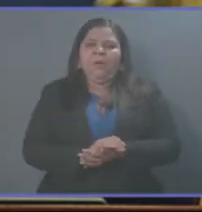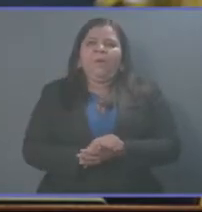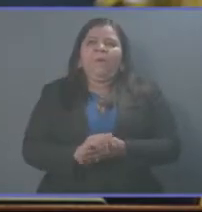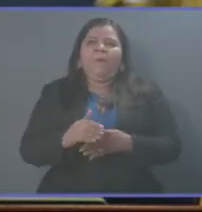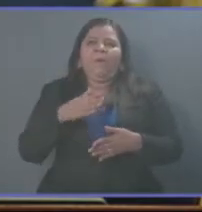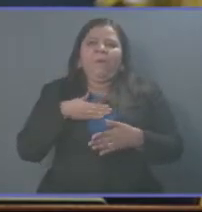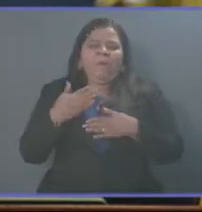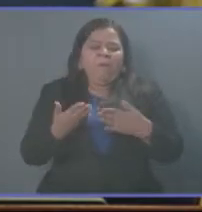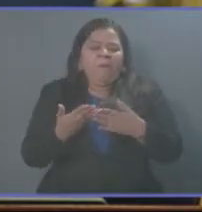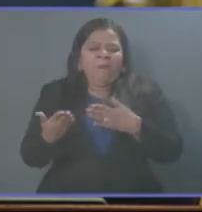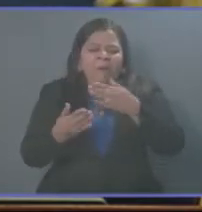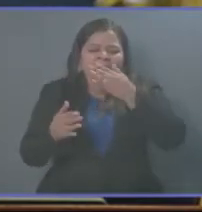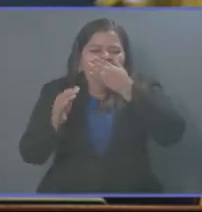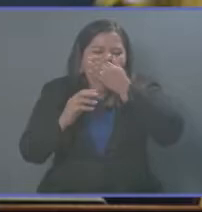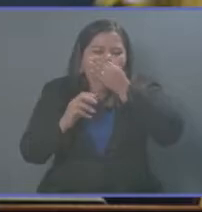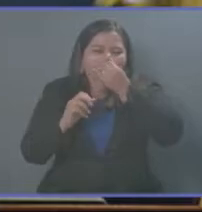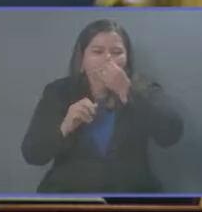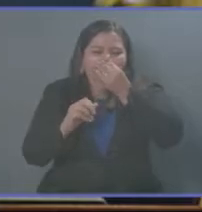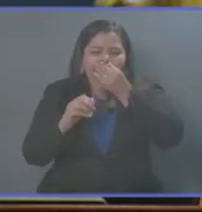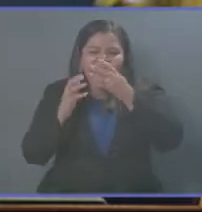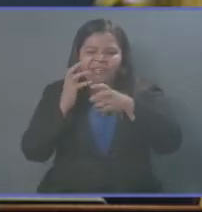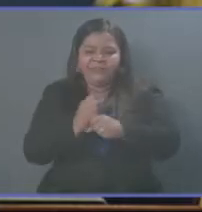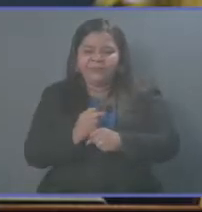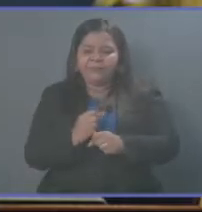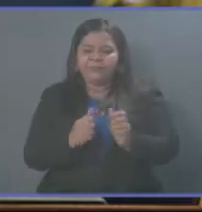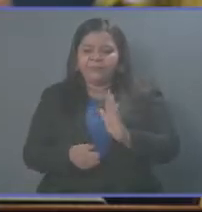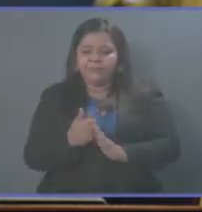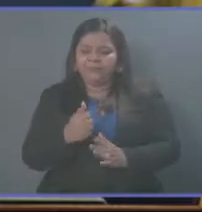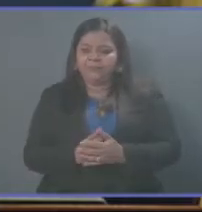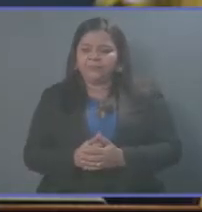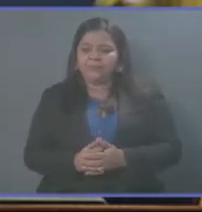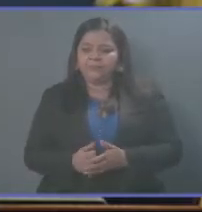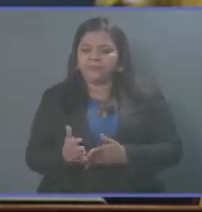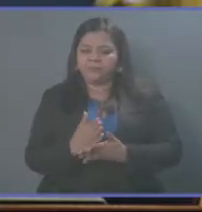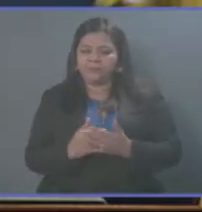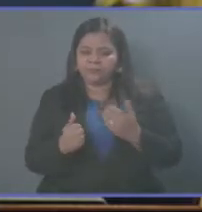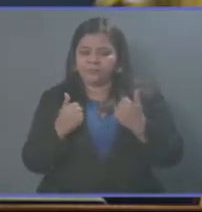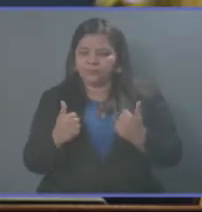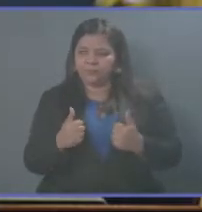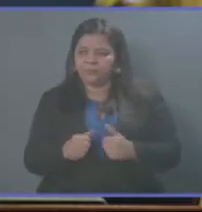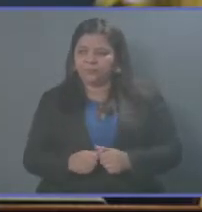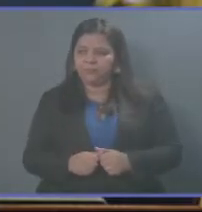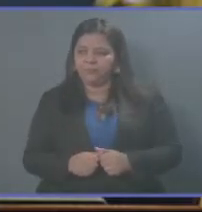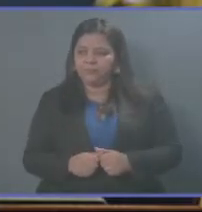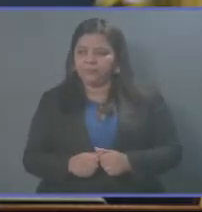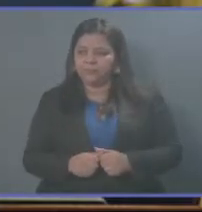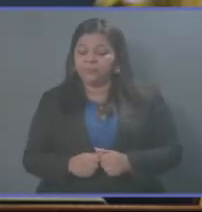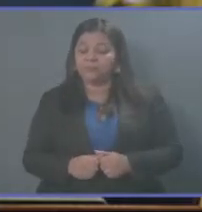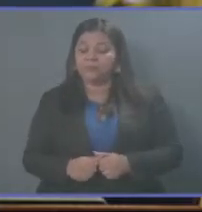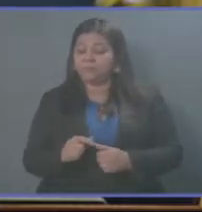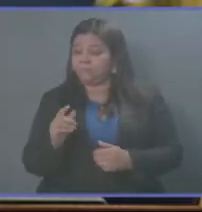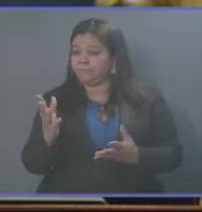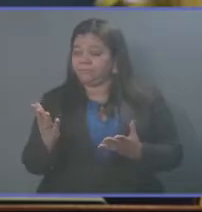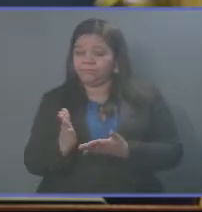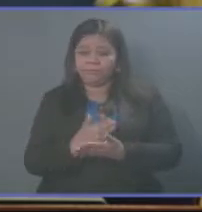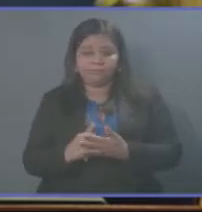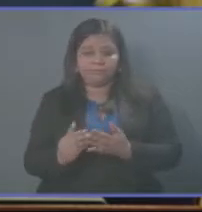calidez y con seguridad como un bien. No es poca cosa.